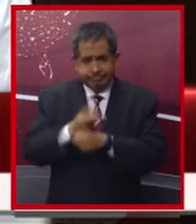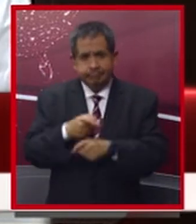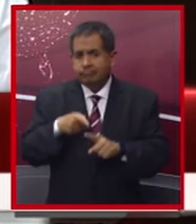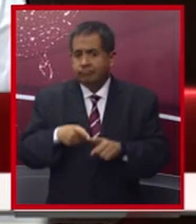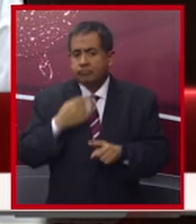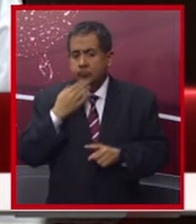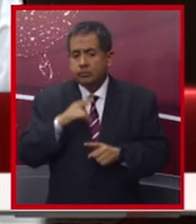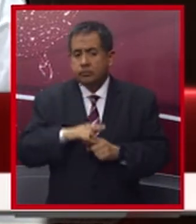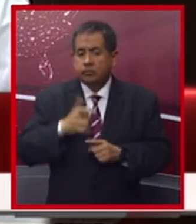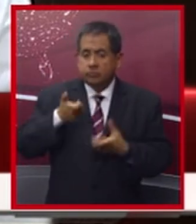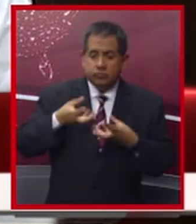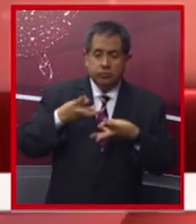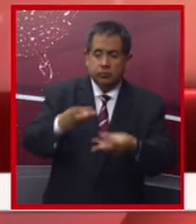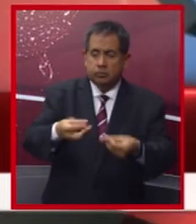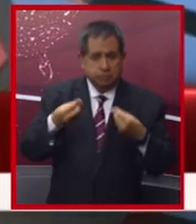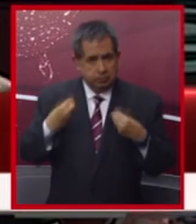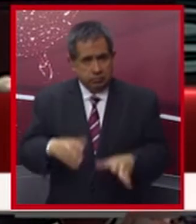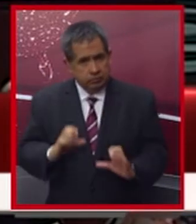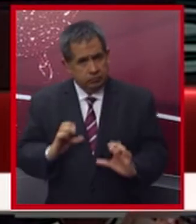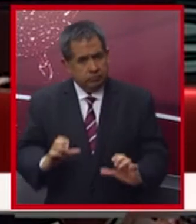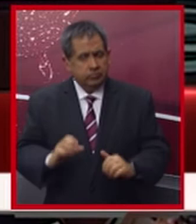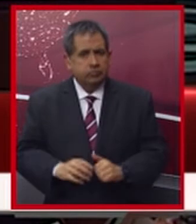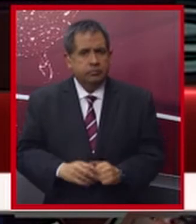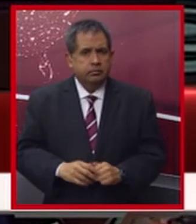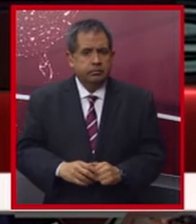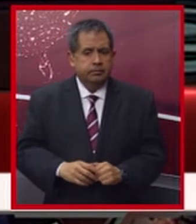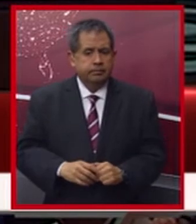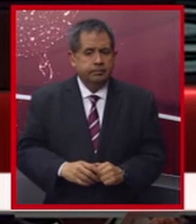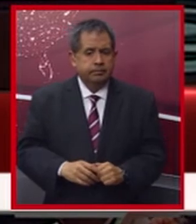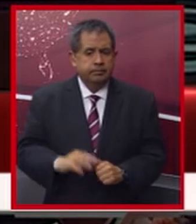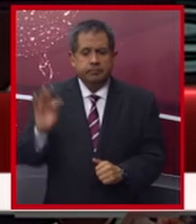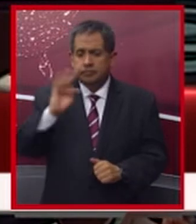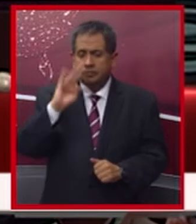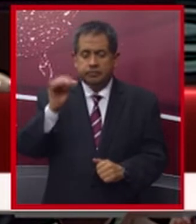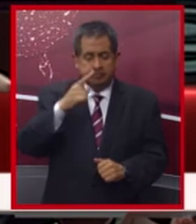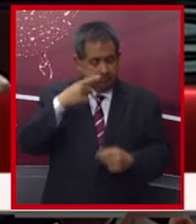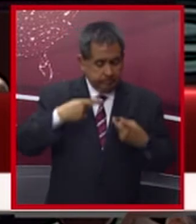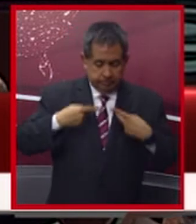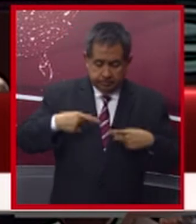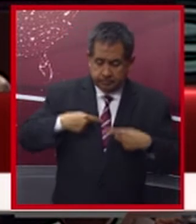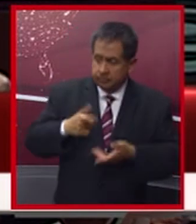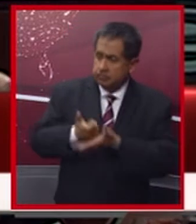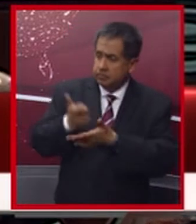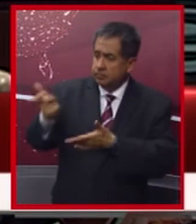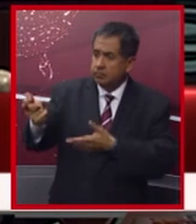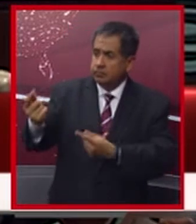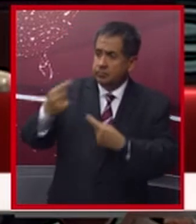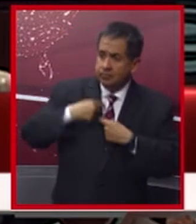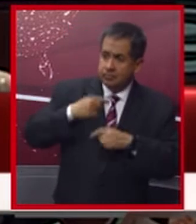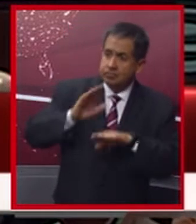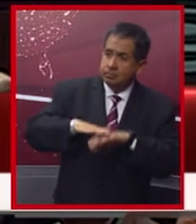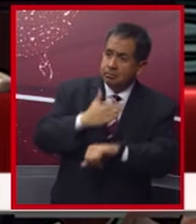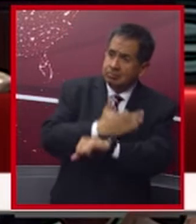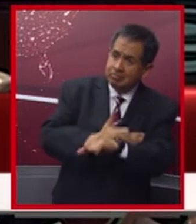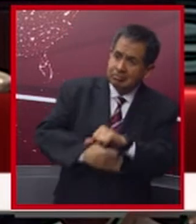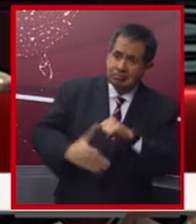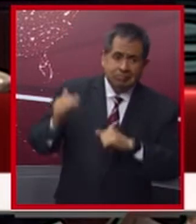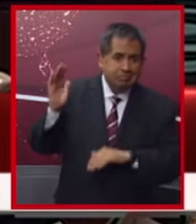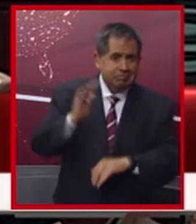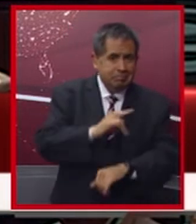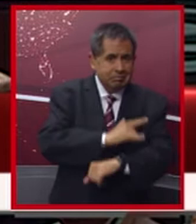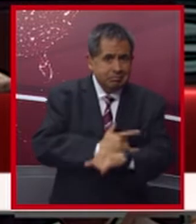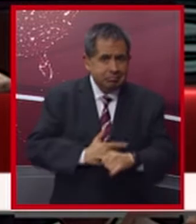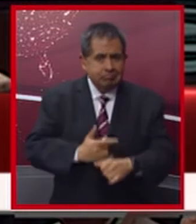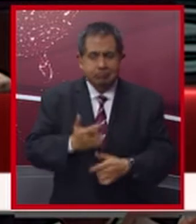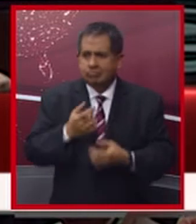el tiempo y el dinero de los pasajeros. Las afectaciones a un consumidor por un servicio retrasado y las